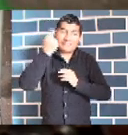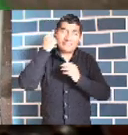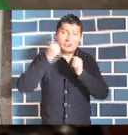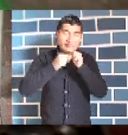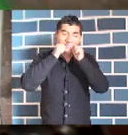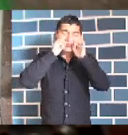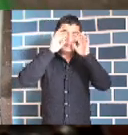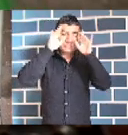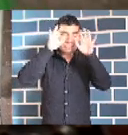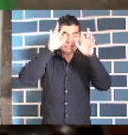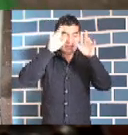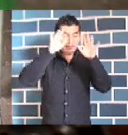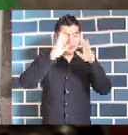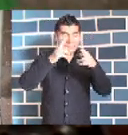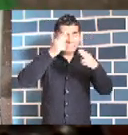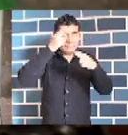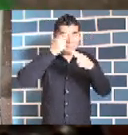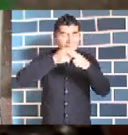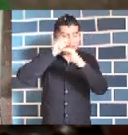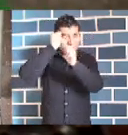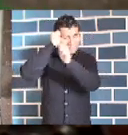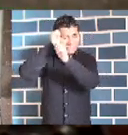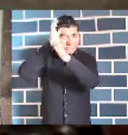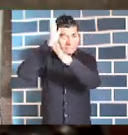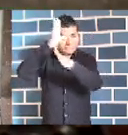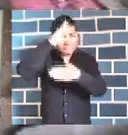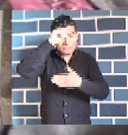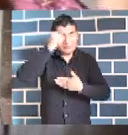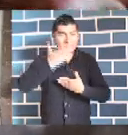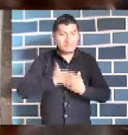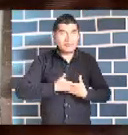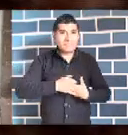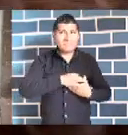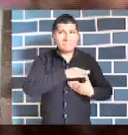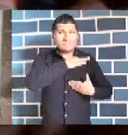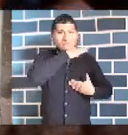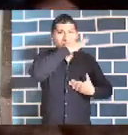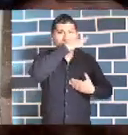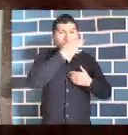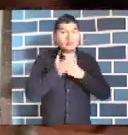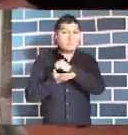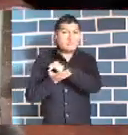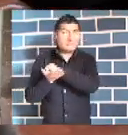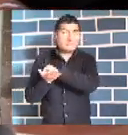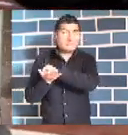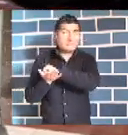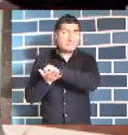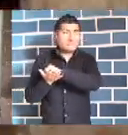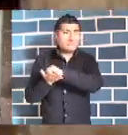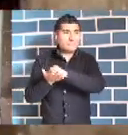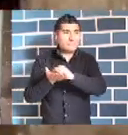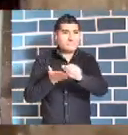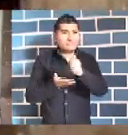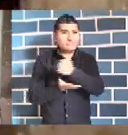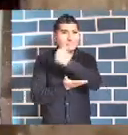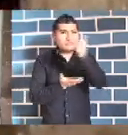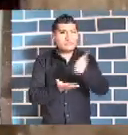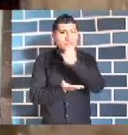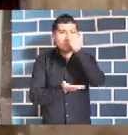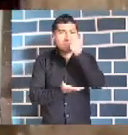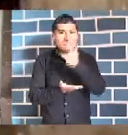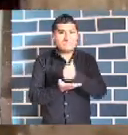bendiga en el nombre del padre del hijo y del espíritu santo amén